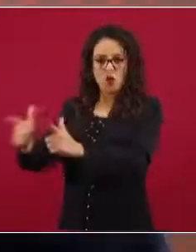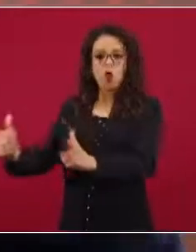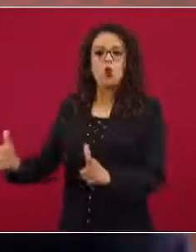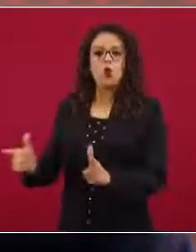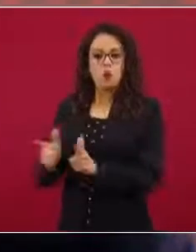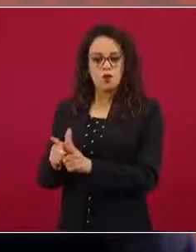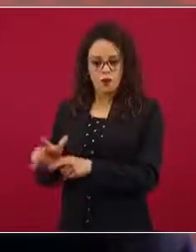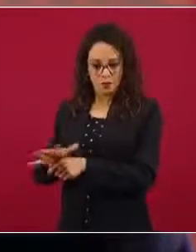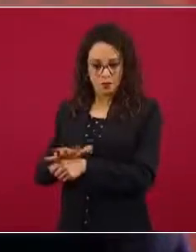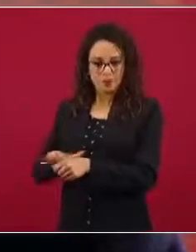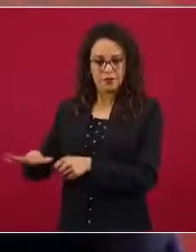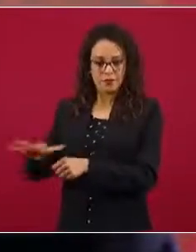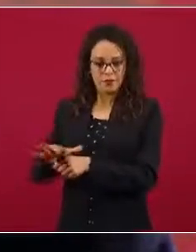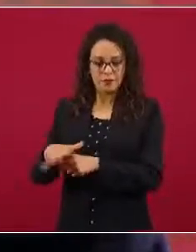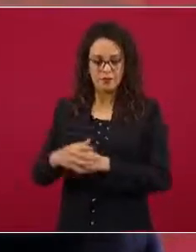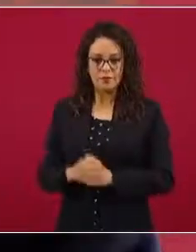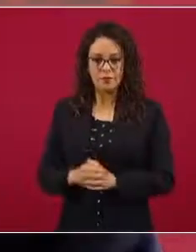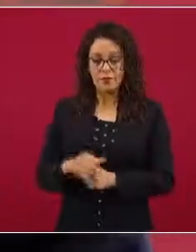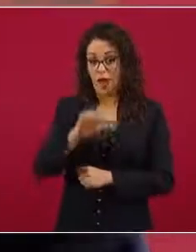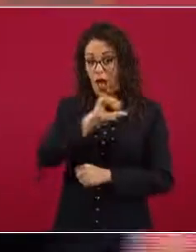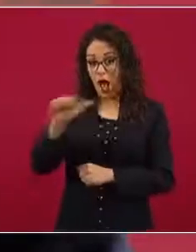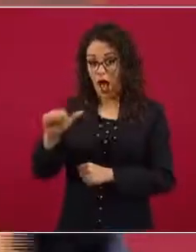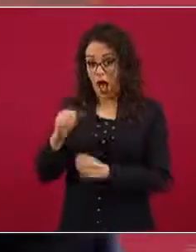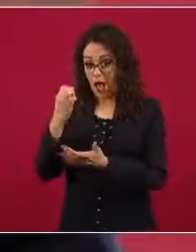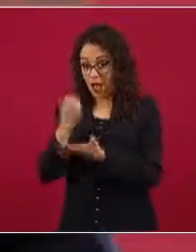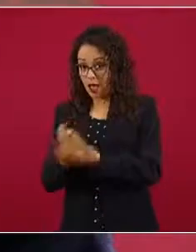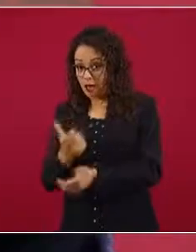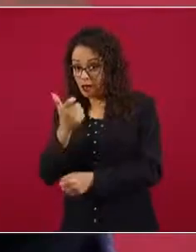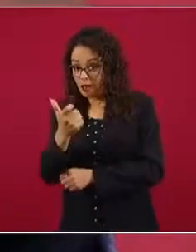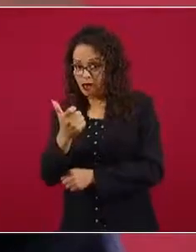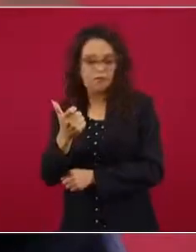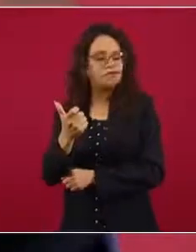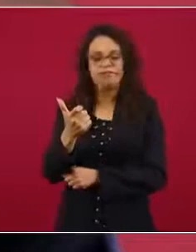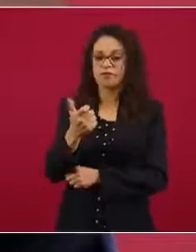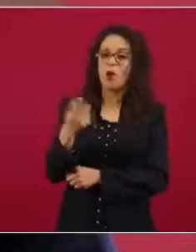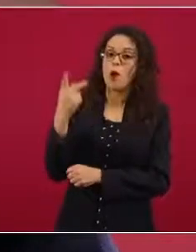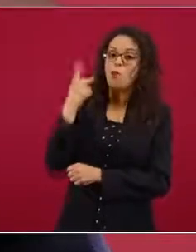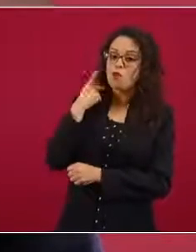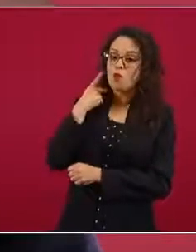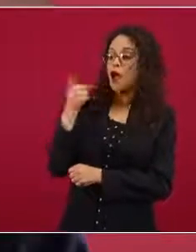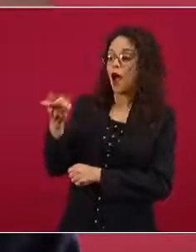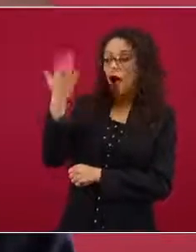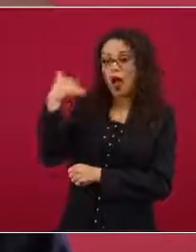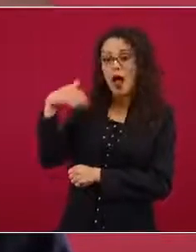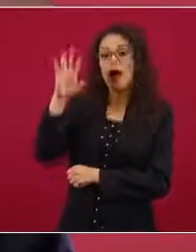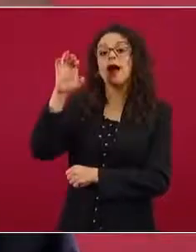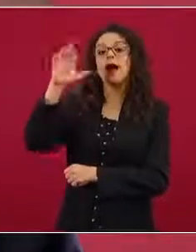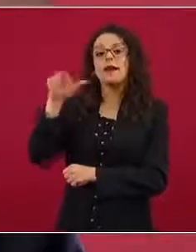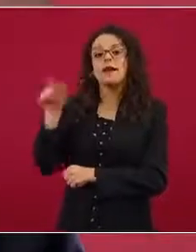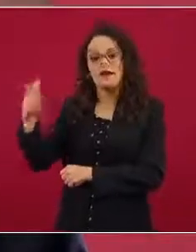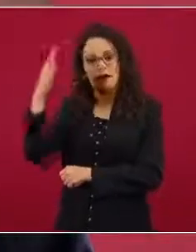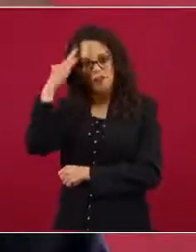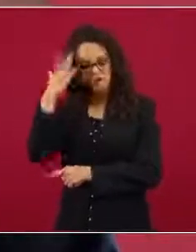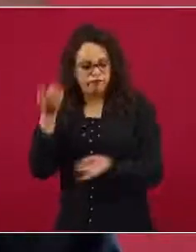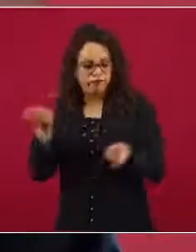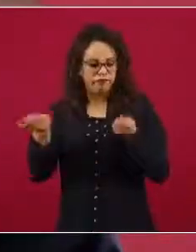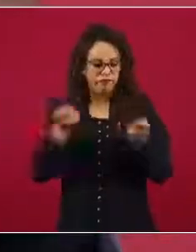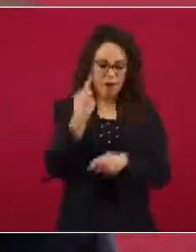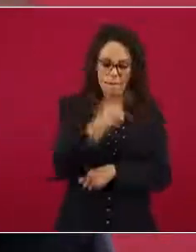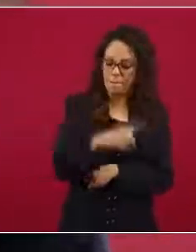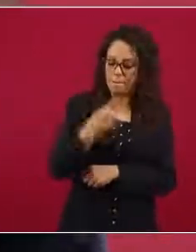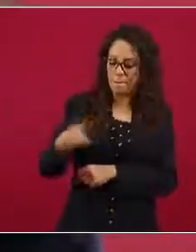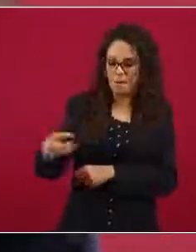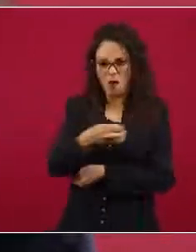no en lo económico, sino en lo político, porque eran los que mandaban, y ya no sucede así en el país. Ese